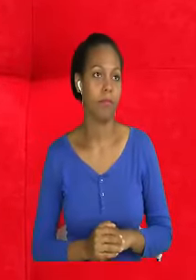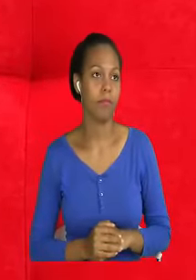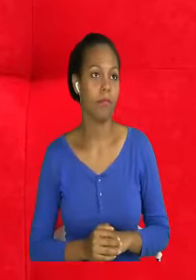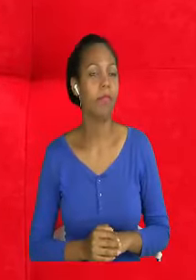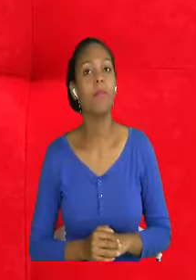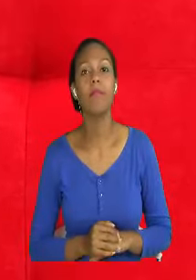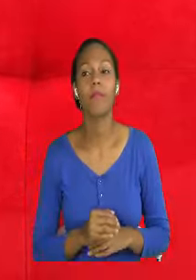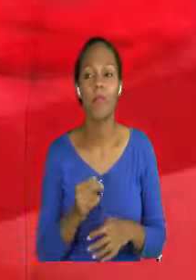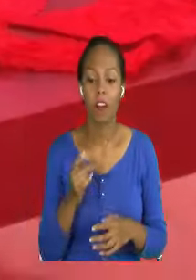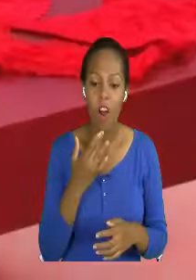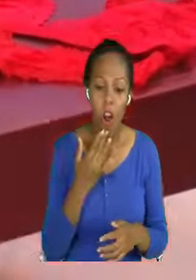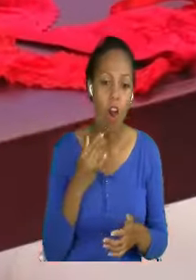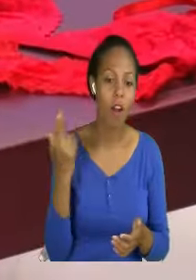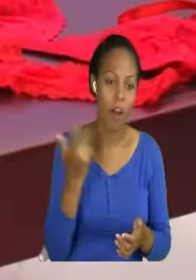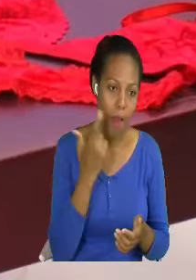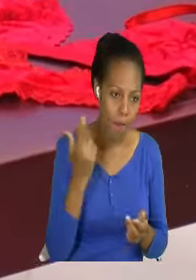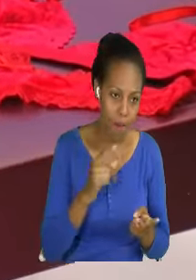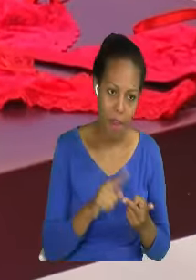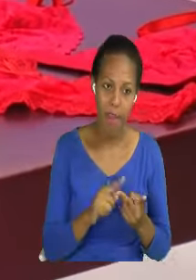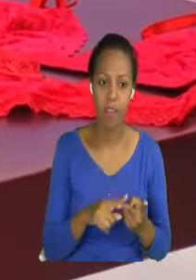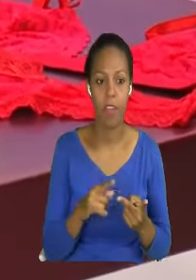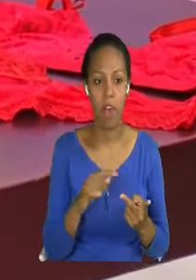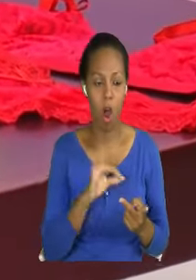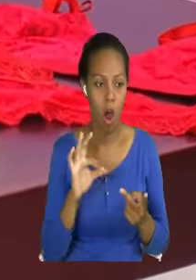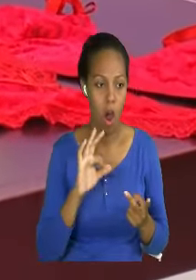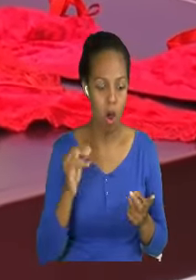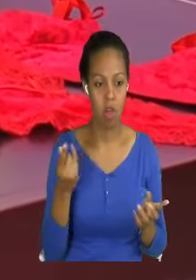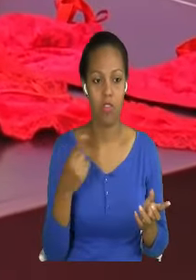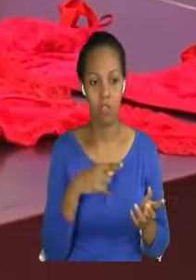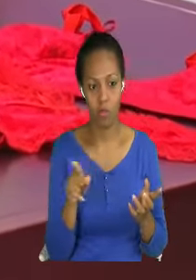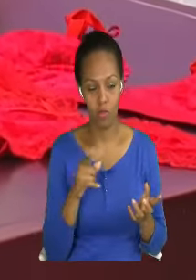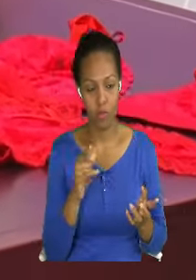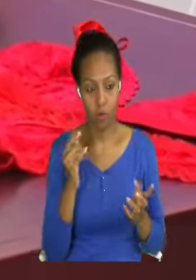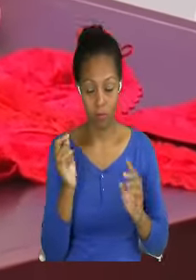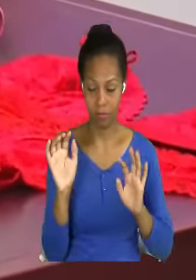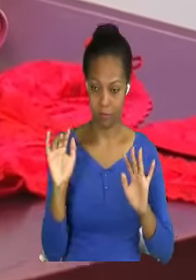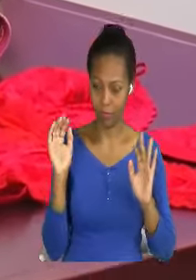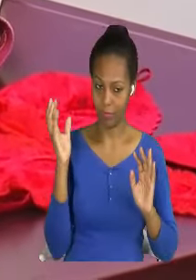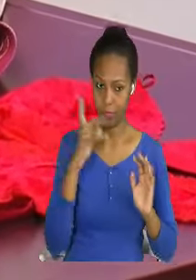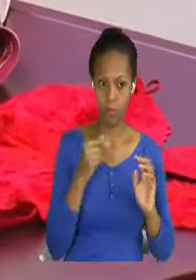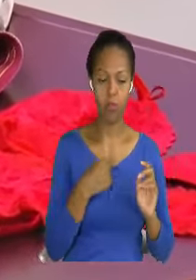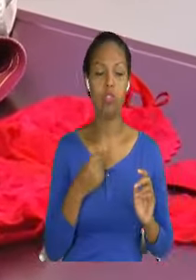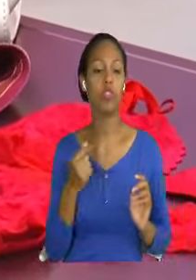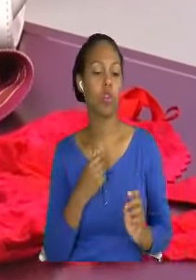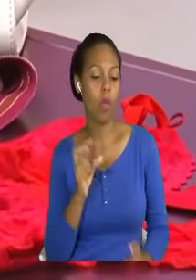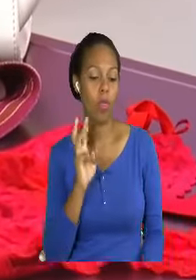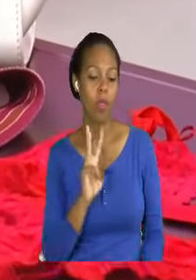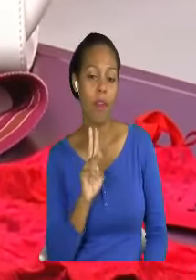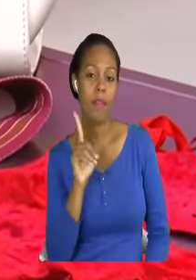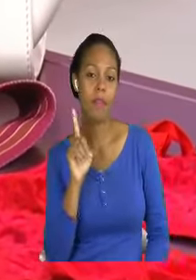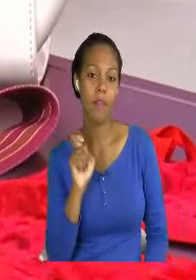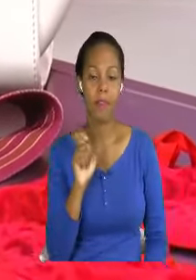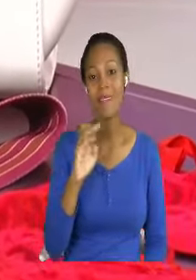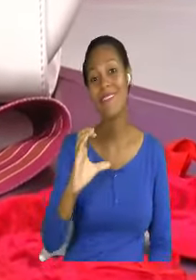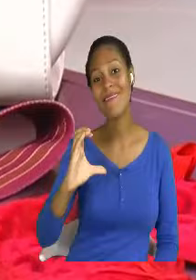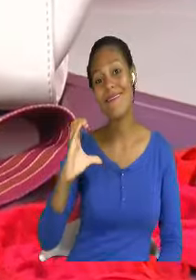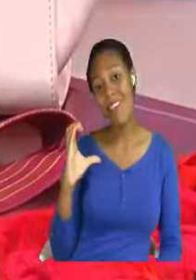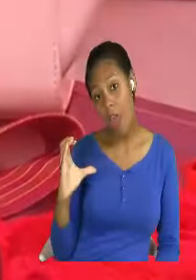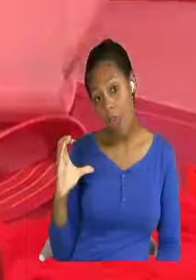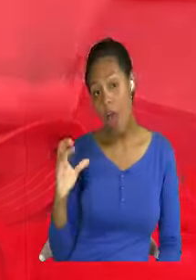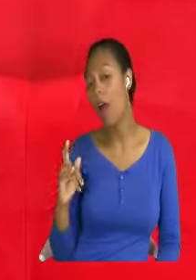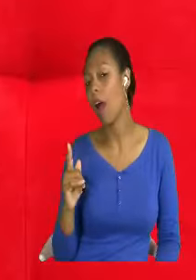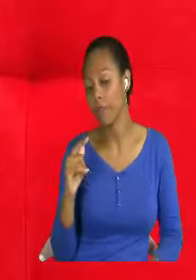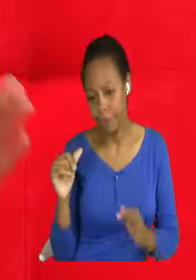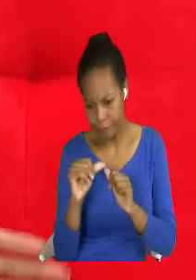repetimos colores, no se repiten estampados. Si la cliente me dice, no, yo soy talla 36C, lo que hacemos es tomarle